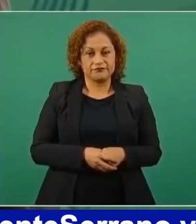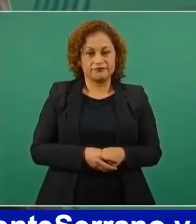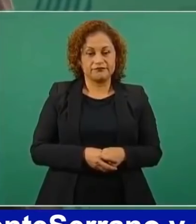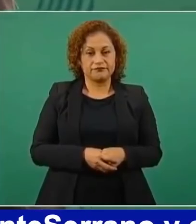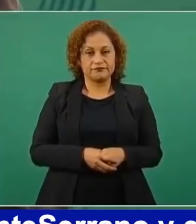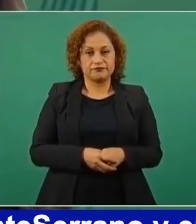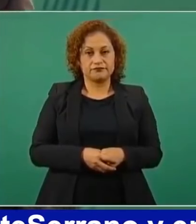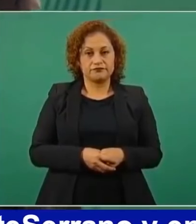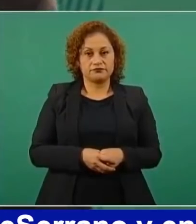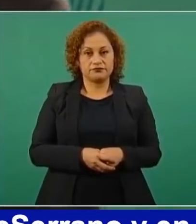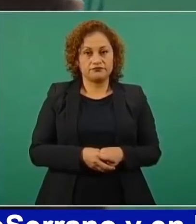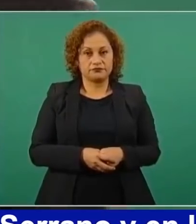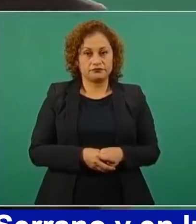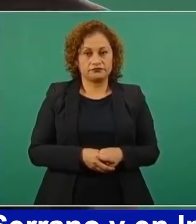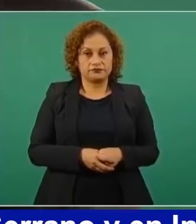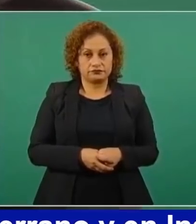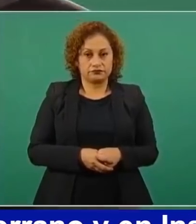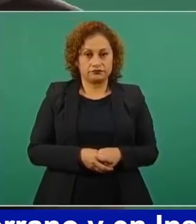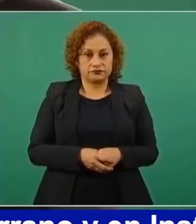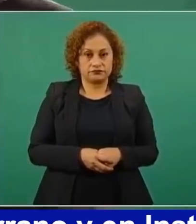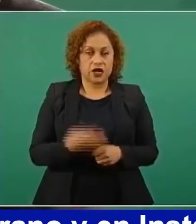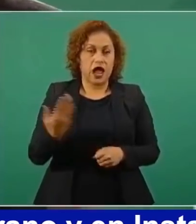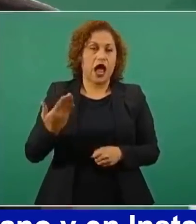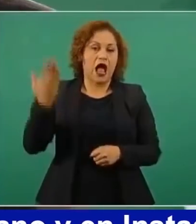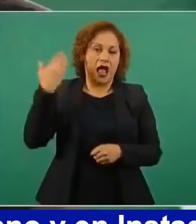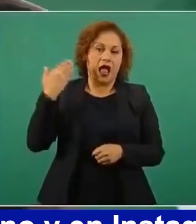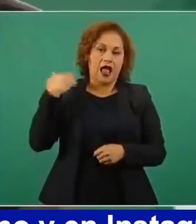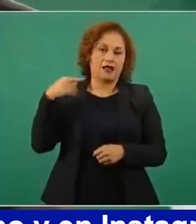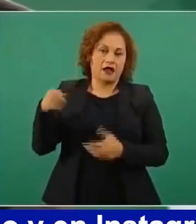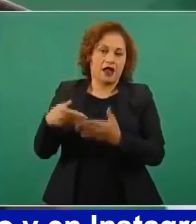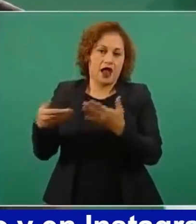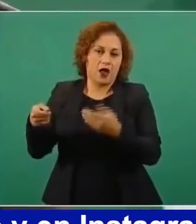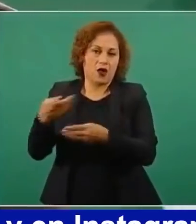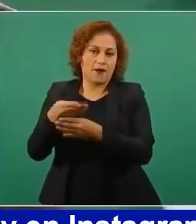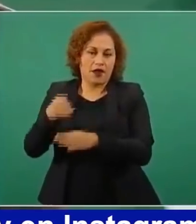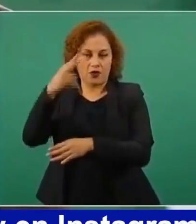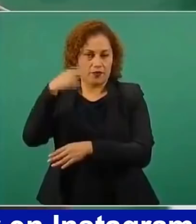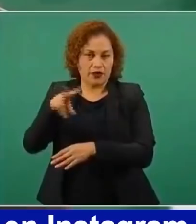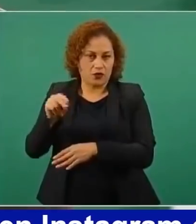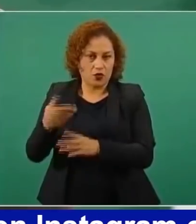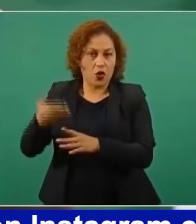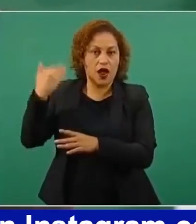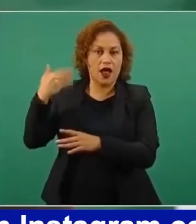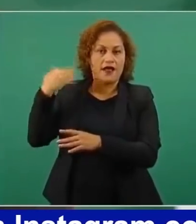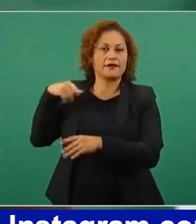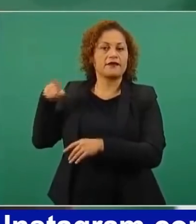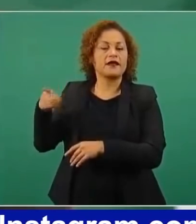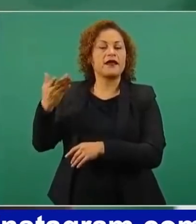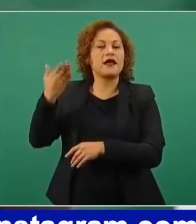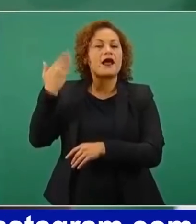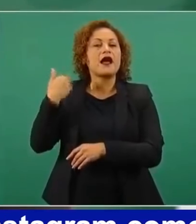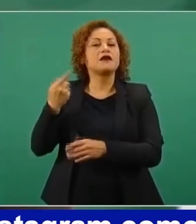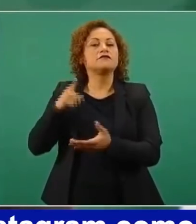porque fue, antes de estar ahí en el Banco de México, fue de Nacional Financiera.